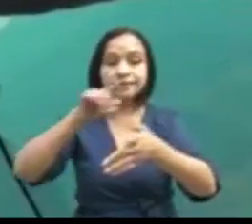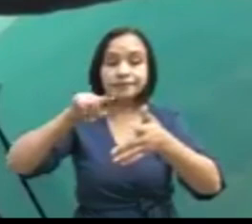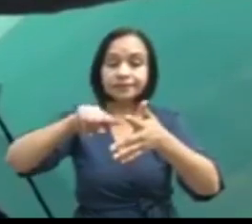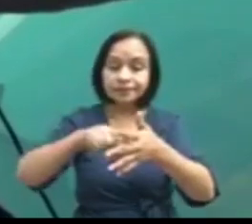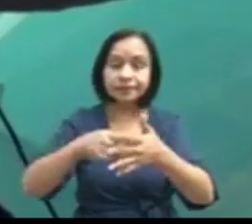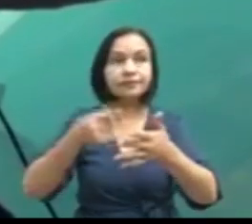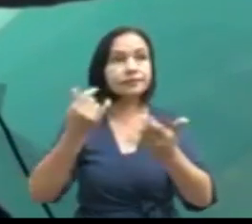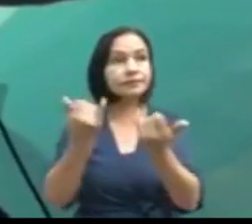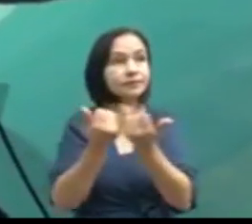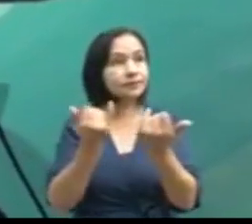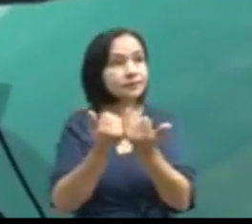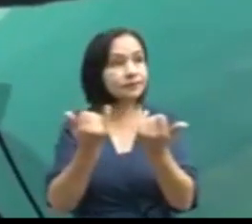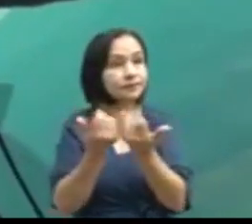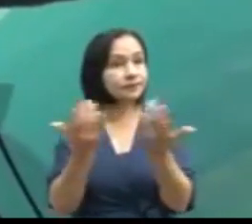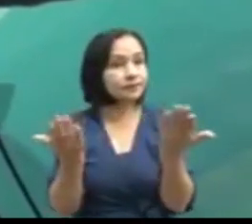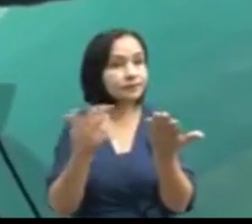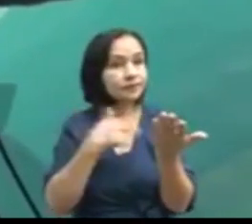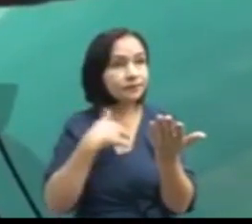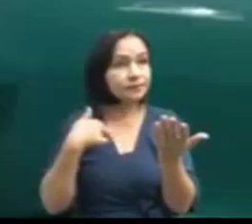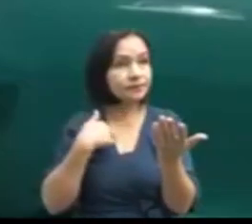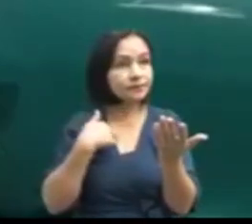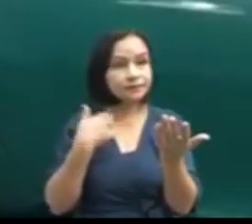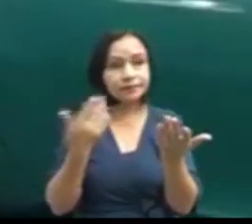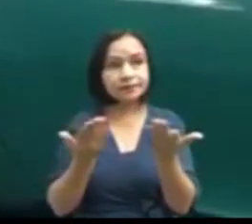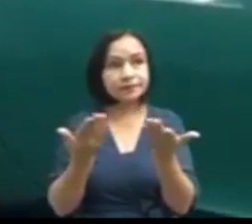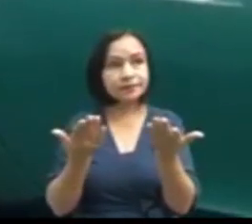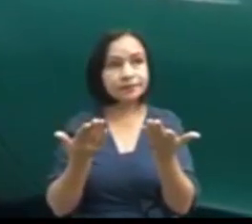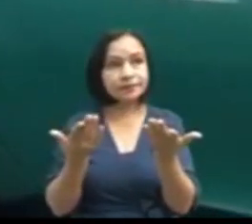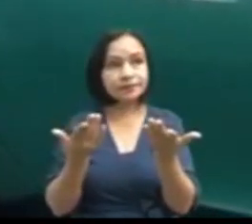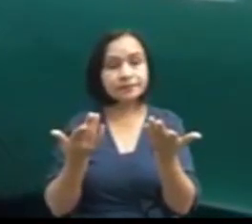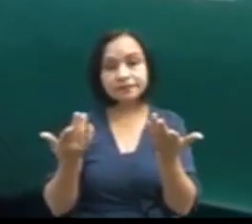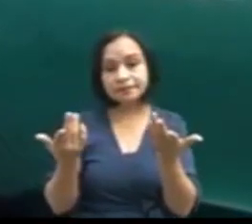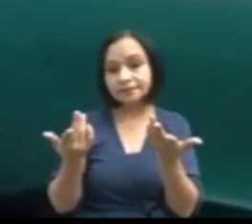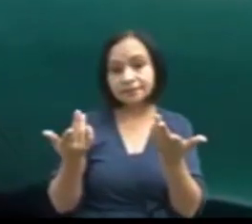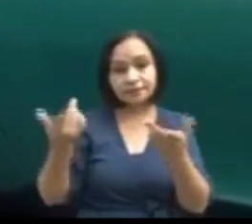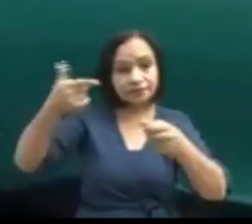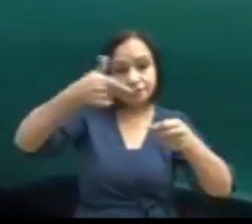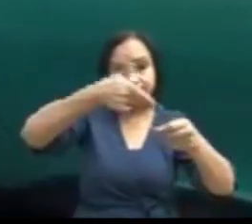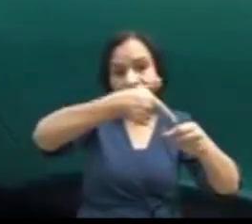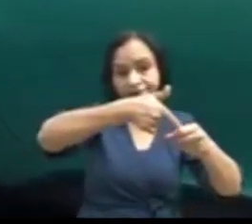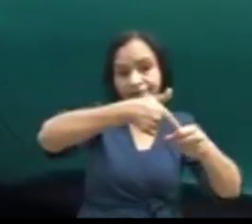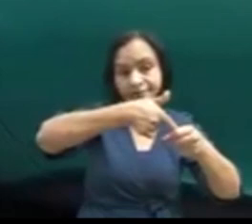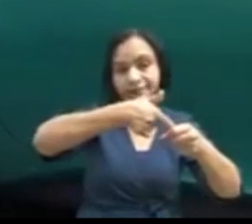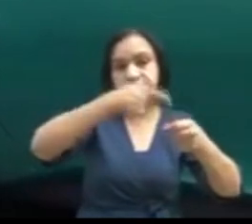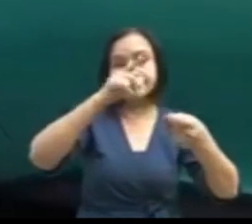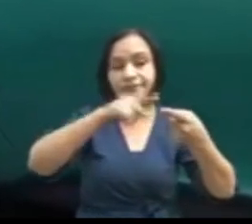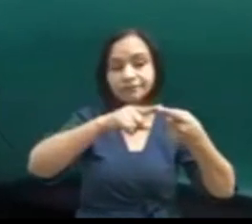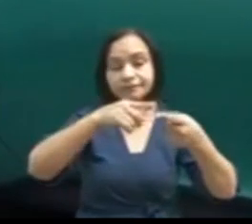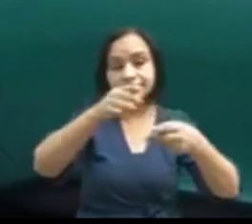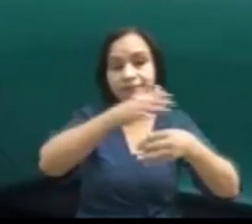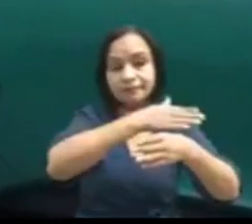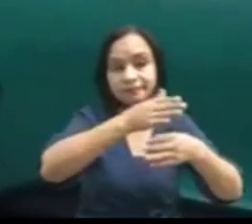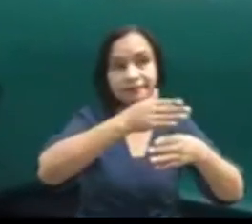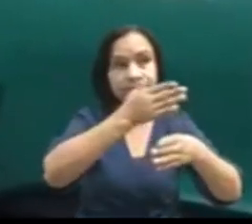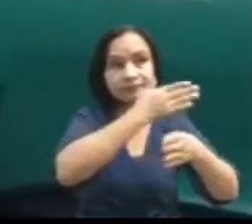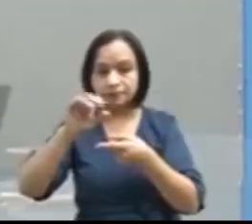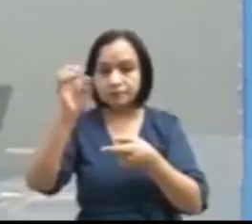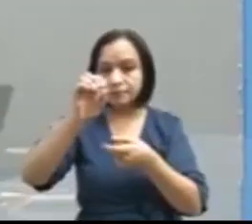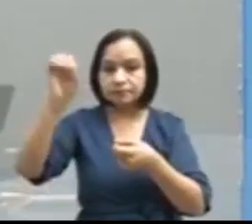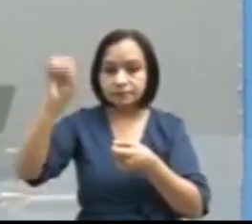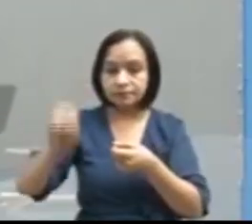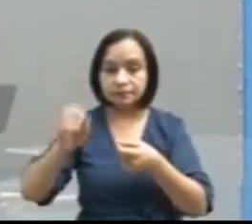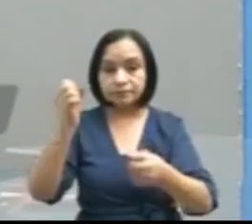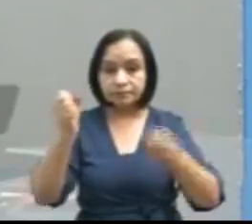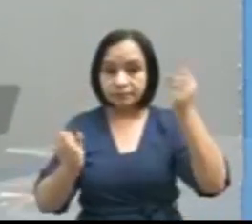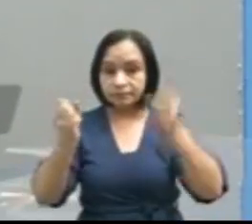completa del impuesto del DAI, del derecho arancelario, del ISC, que es el impuesto selectivo al consumo, y del IVA, en los